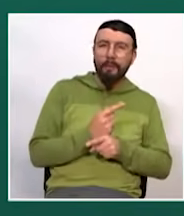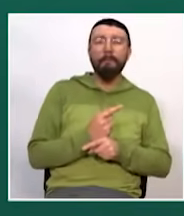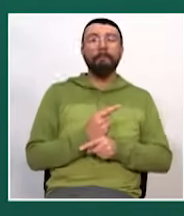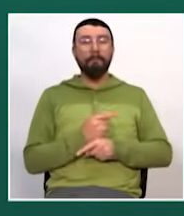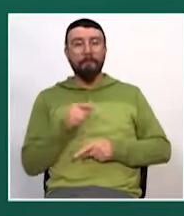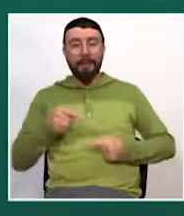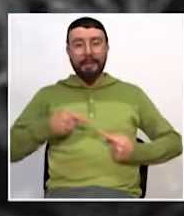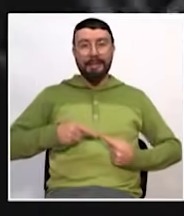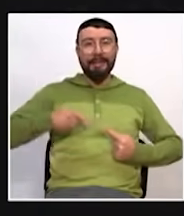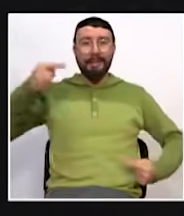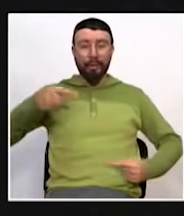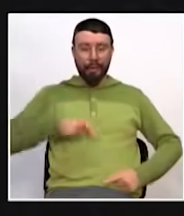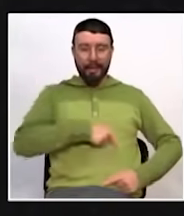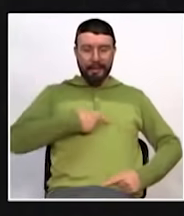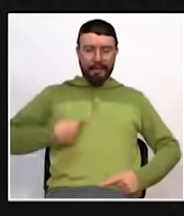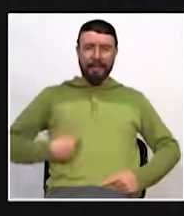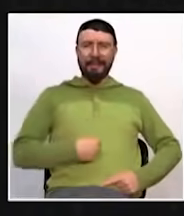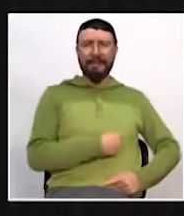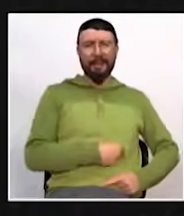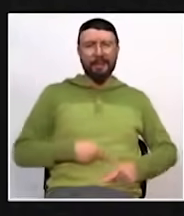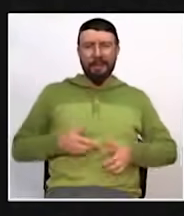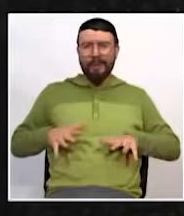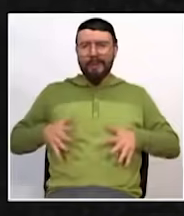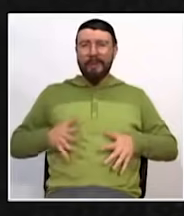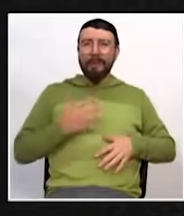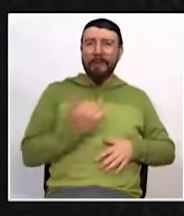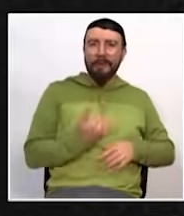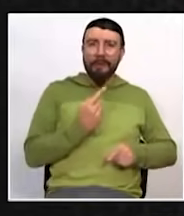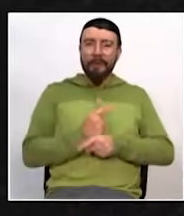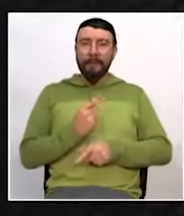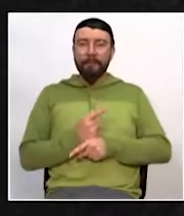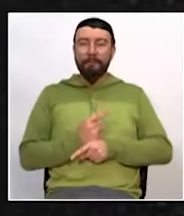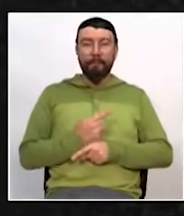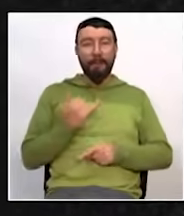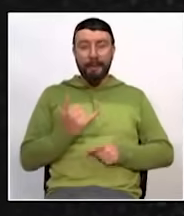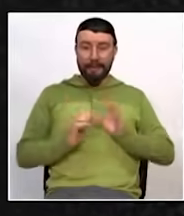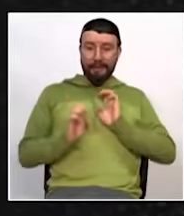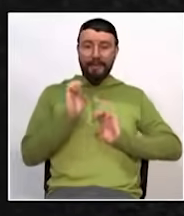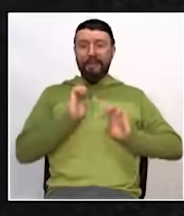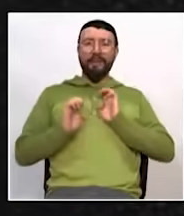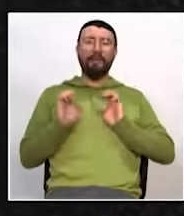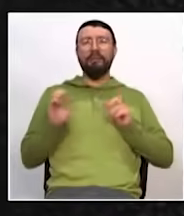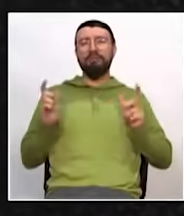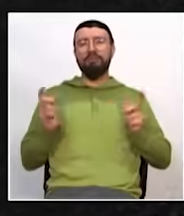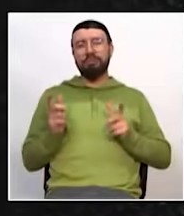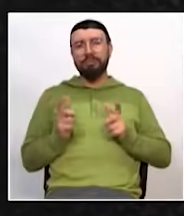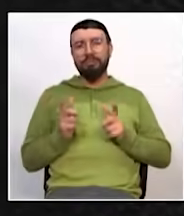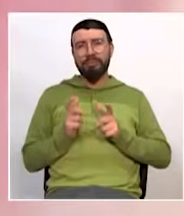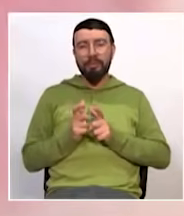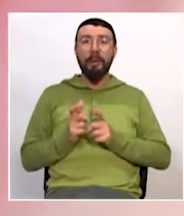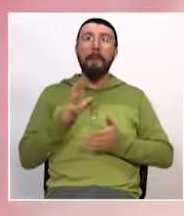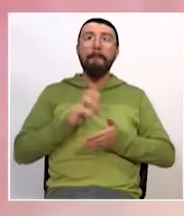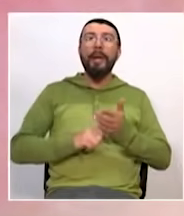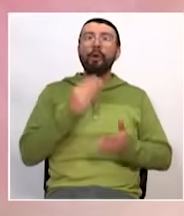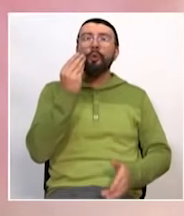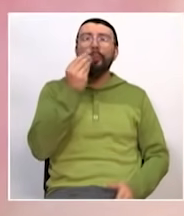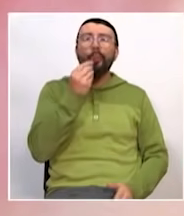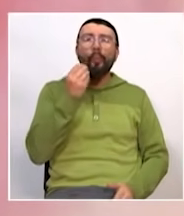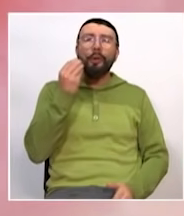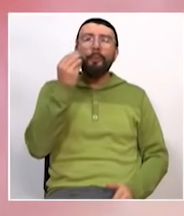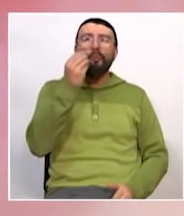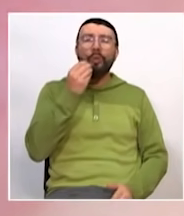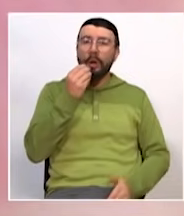del intestino irritable el estrés hace que el sistema inmune se debilite y disminuya la producción de saliva menos saliva